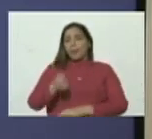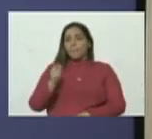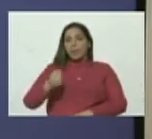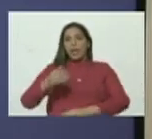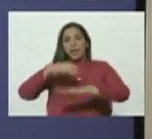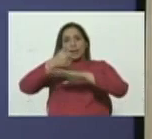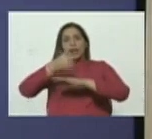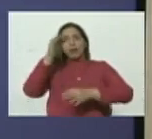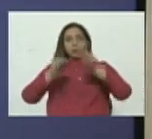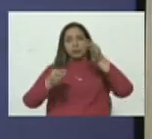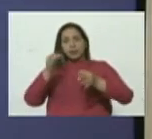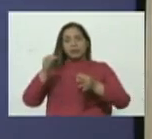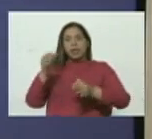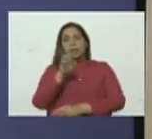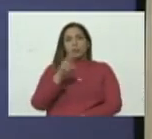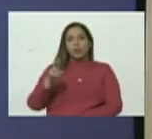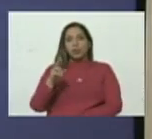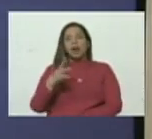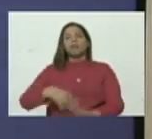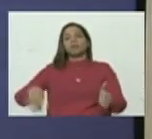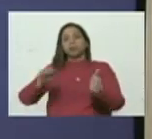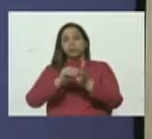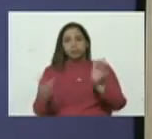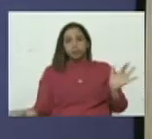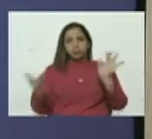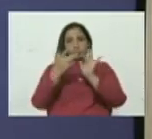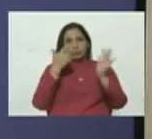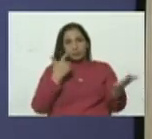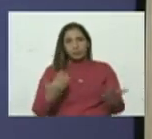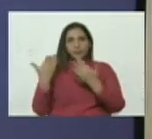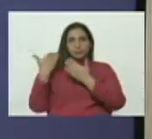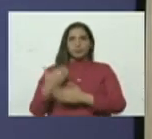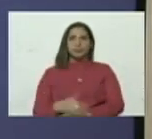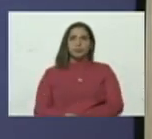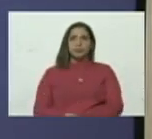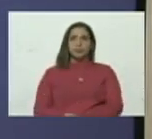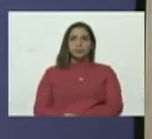República. Con esta información vamos a retornar nuevamente el contacto a los estudios de la noticia. Adelante.